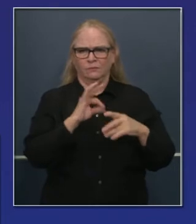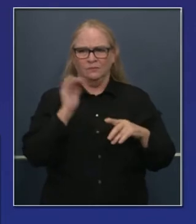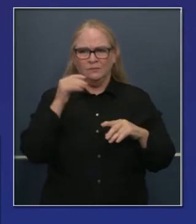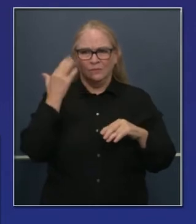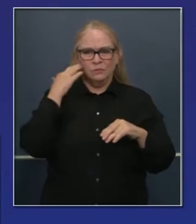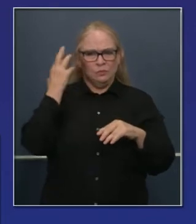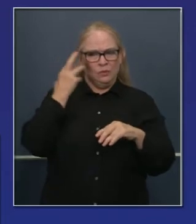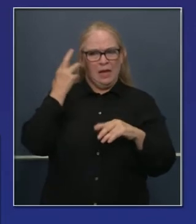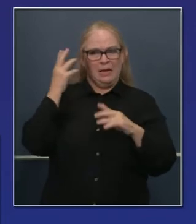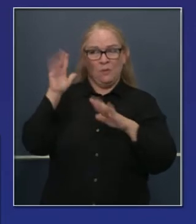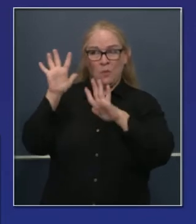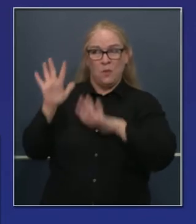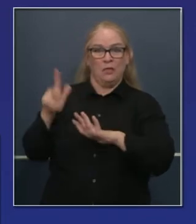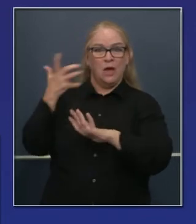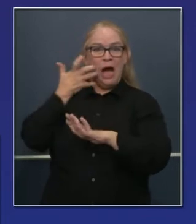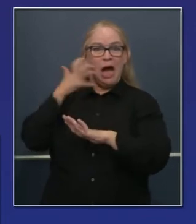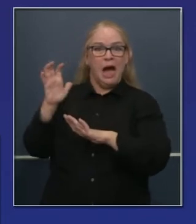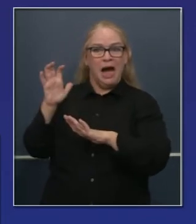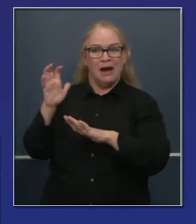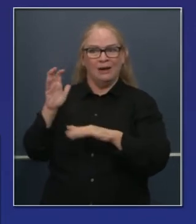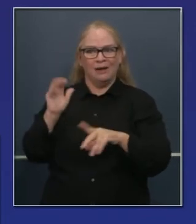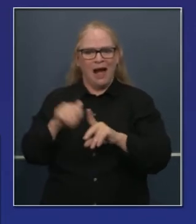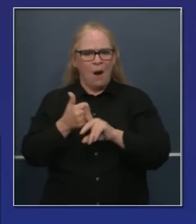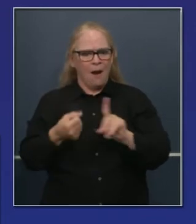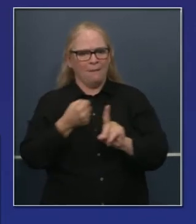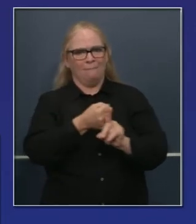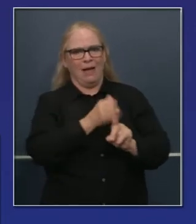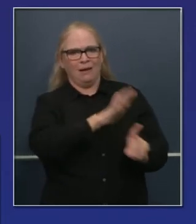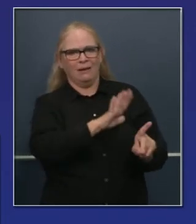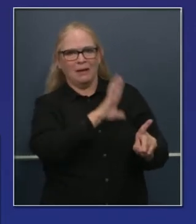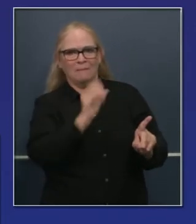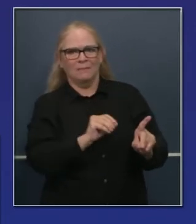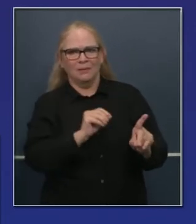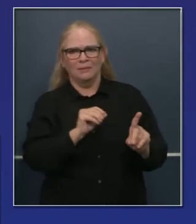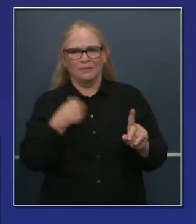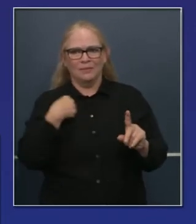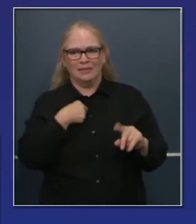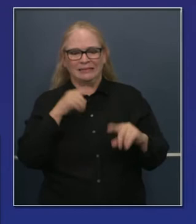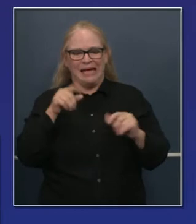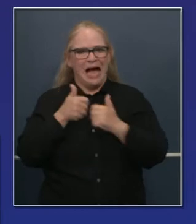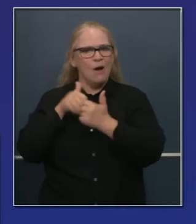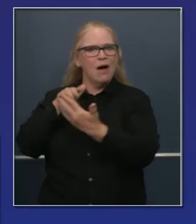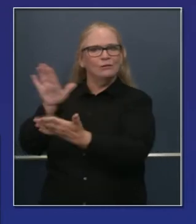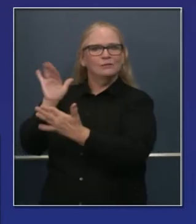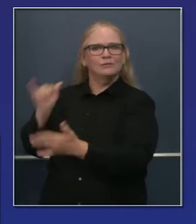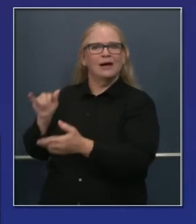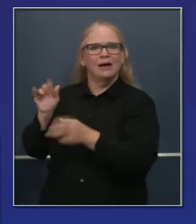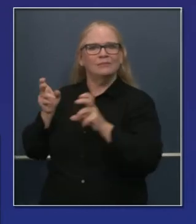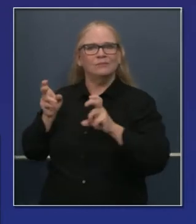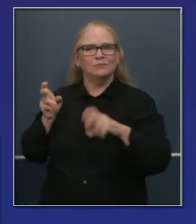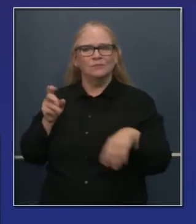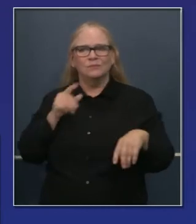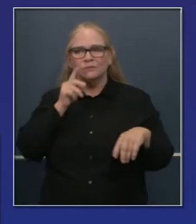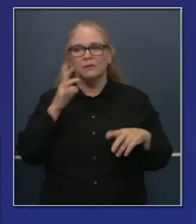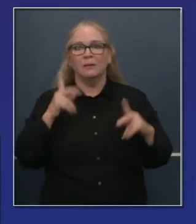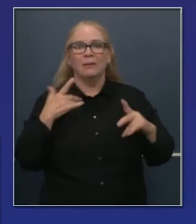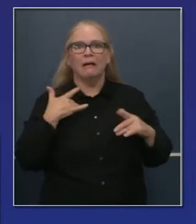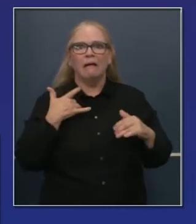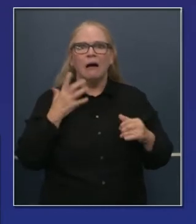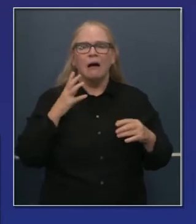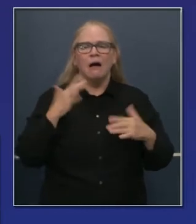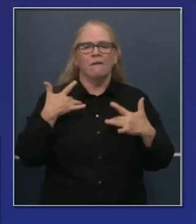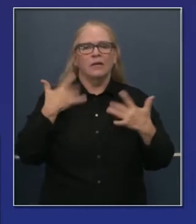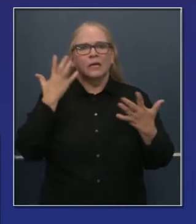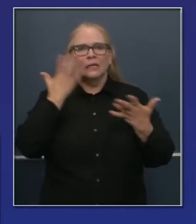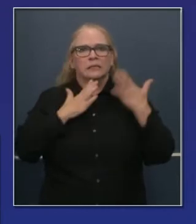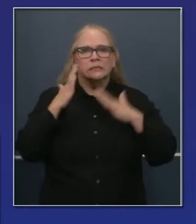crisis teniendo entendido las circunstancias que resultaron en ello y para abordar la ansiedad que enfrentan cada uno